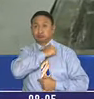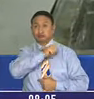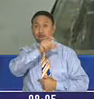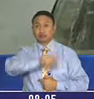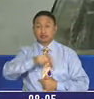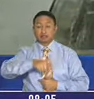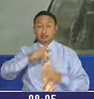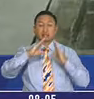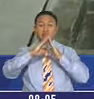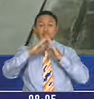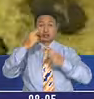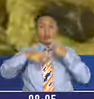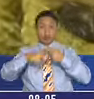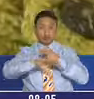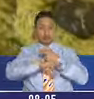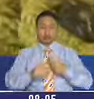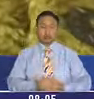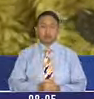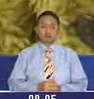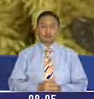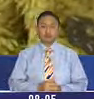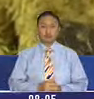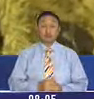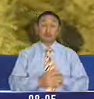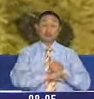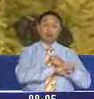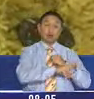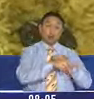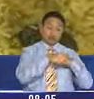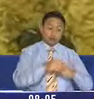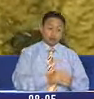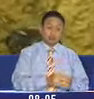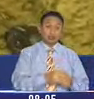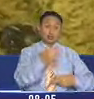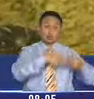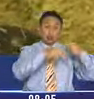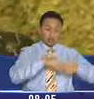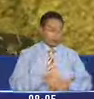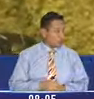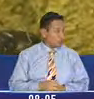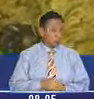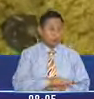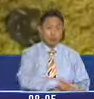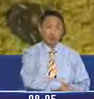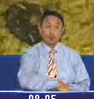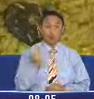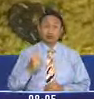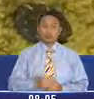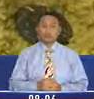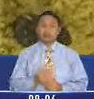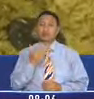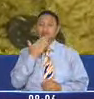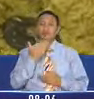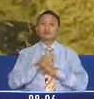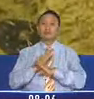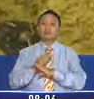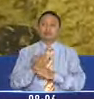personas, domicilios y negocios. Robos, se llevan la mercadería de los locales y uno no puede hacer nada